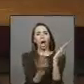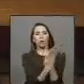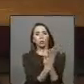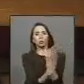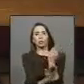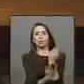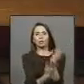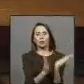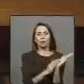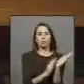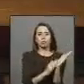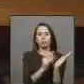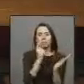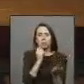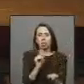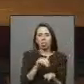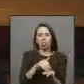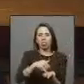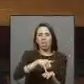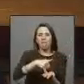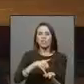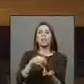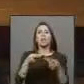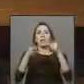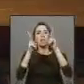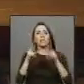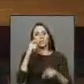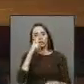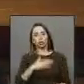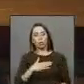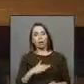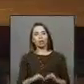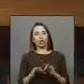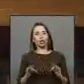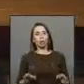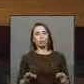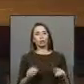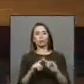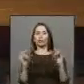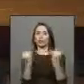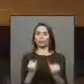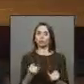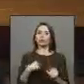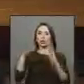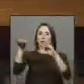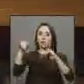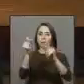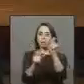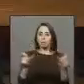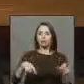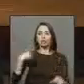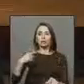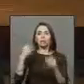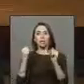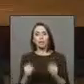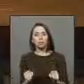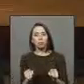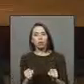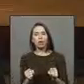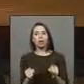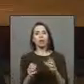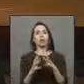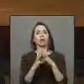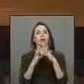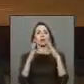débiles disposiciones. Los derechos humanos requieren un comportamiento de otra naturaleza. Yo llamo a quienes cada vez que se puede hacen un